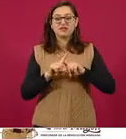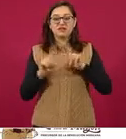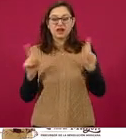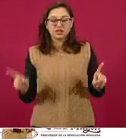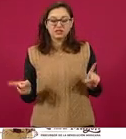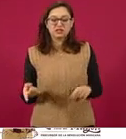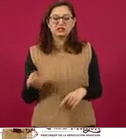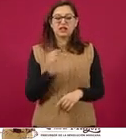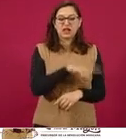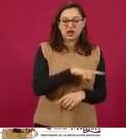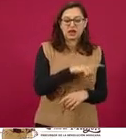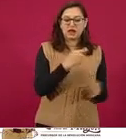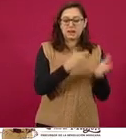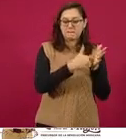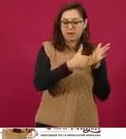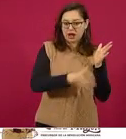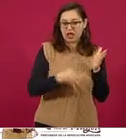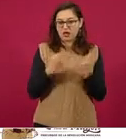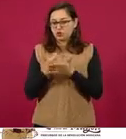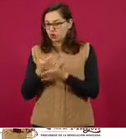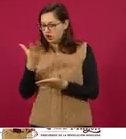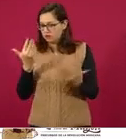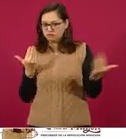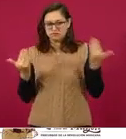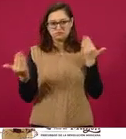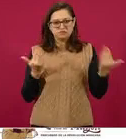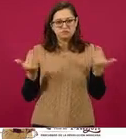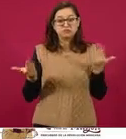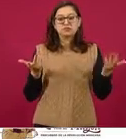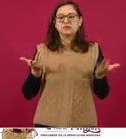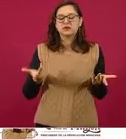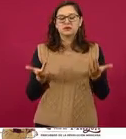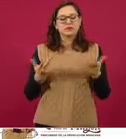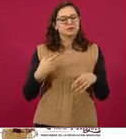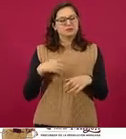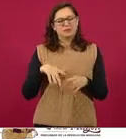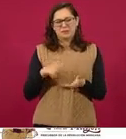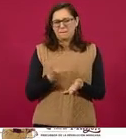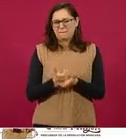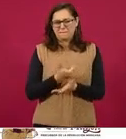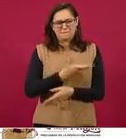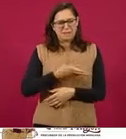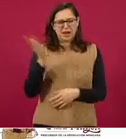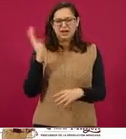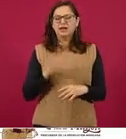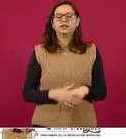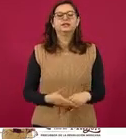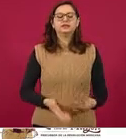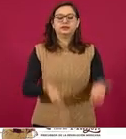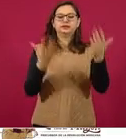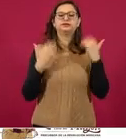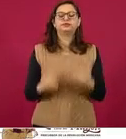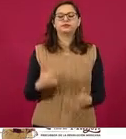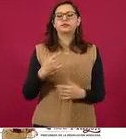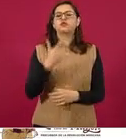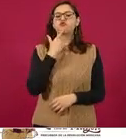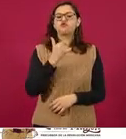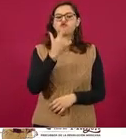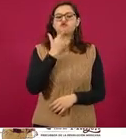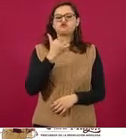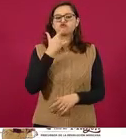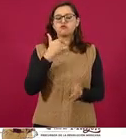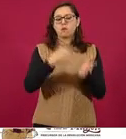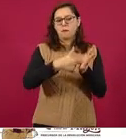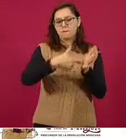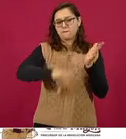diferencia entre el más caro y esto ya es, y el más barato, sin tomar en cuenta el margen. Para la Premium, la más barata,